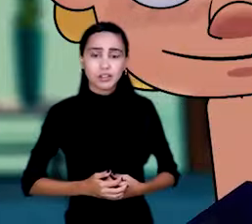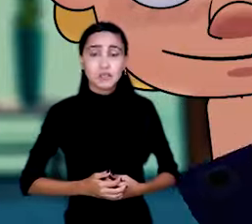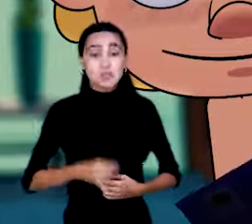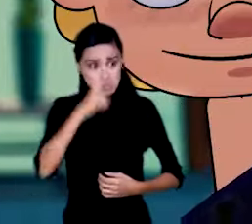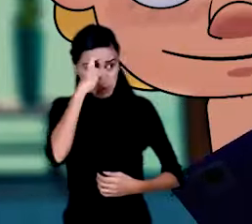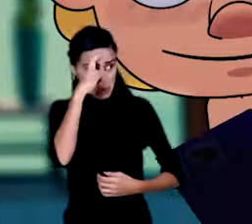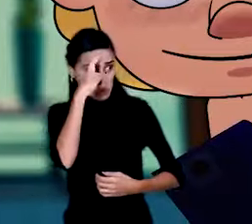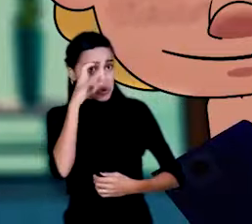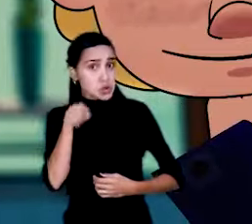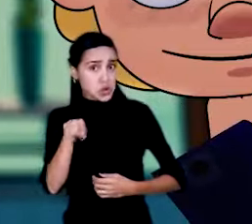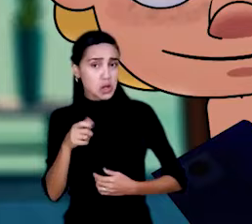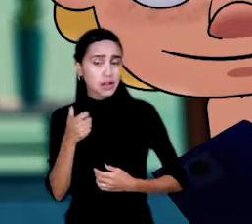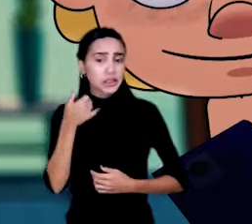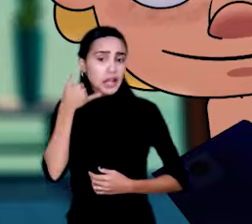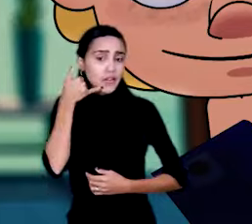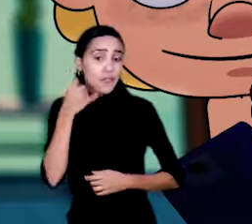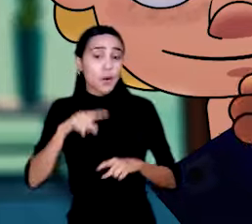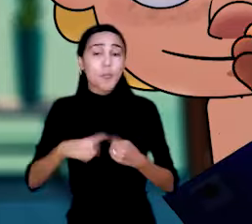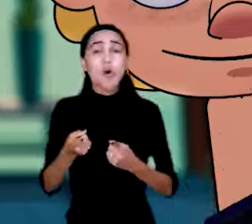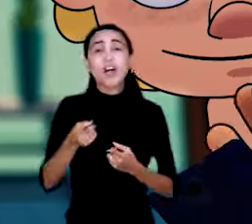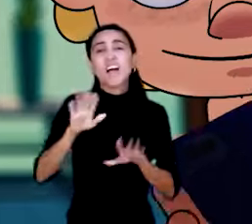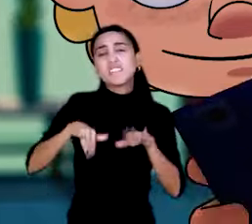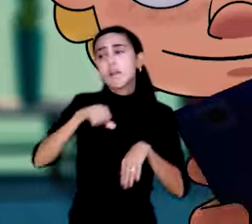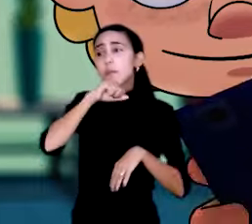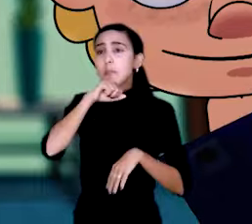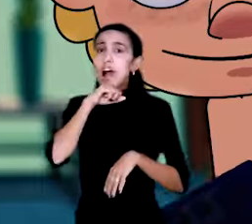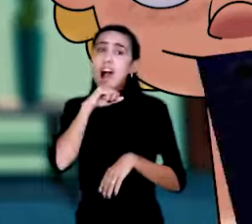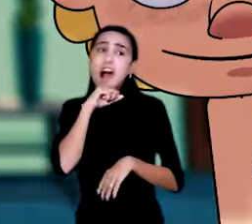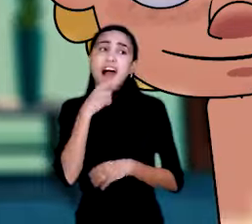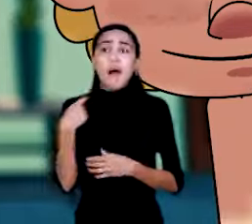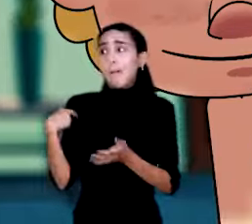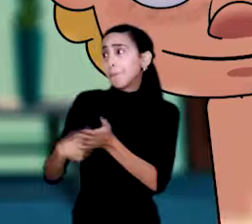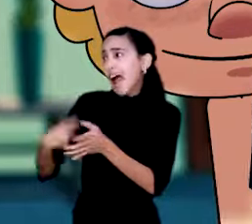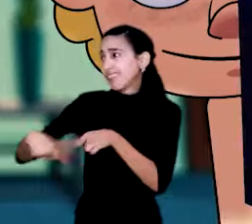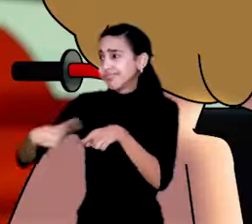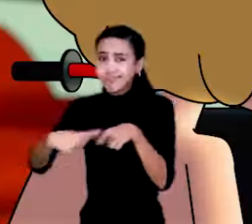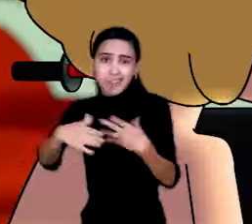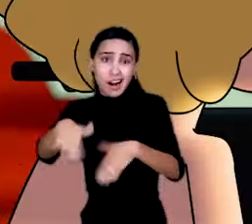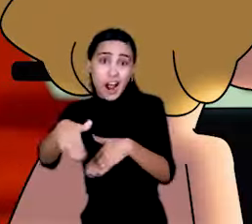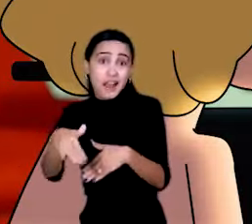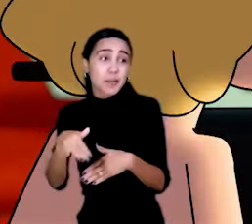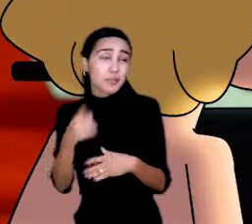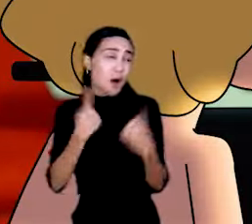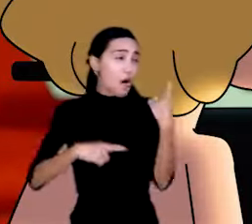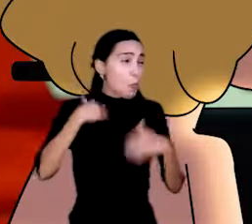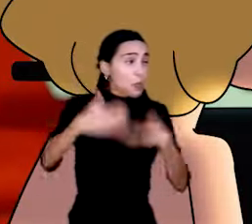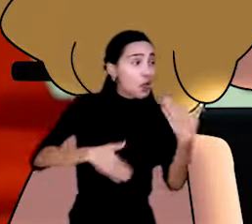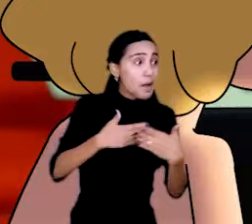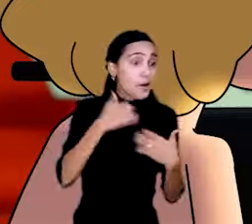Sí, sí, sí. Es que mi mamá tiene que salir a hacer los mandados y si me pasa algo, tengo que avisarle.